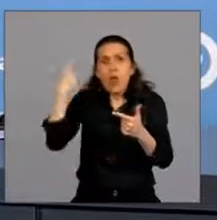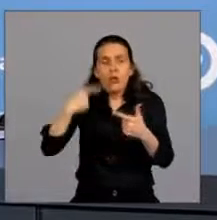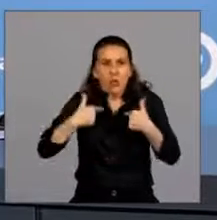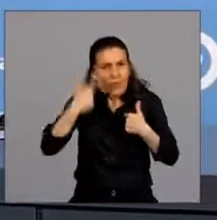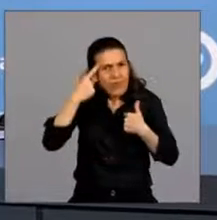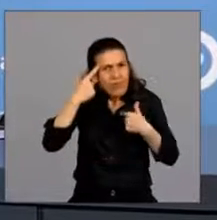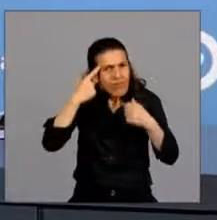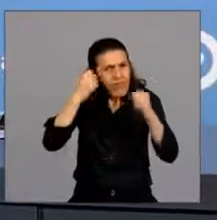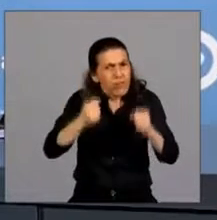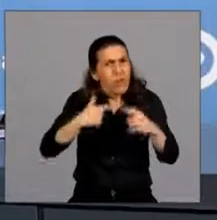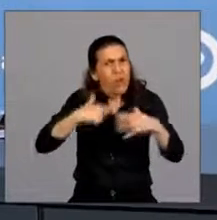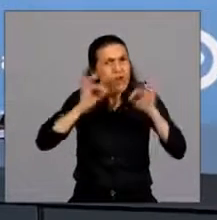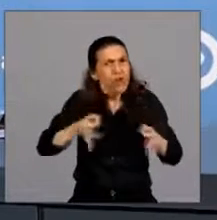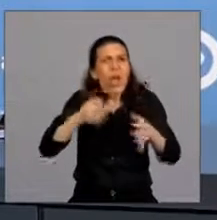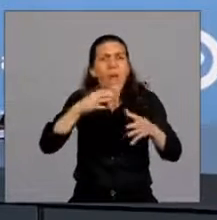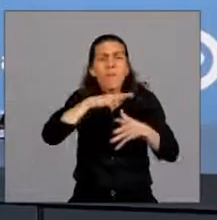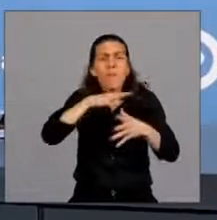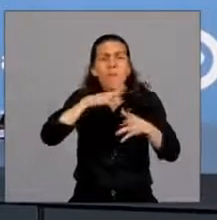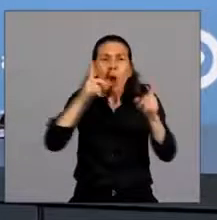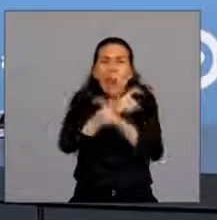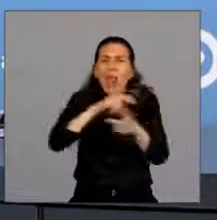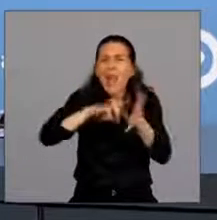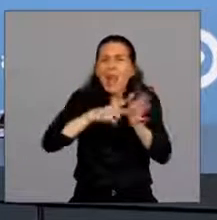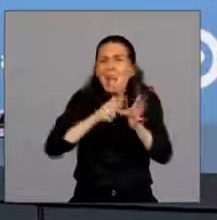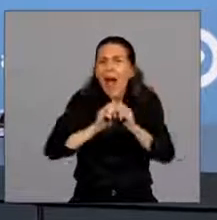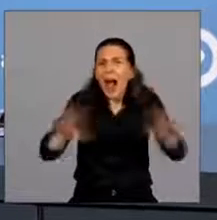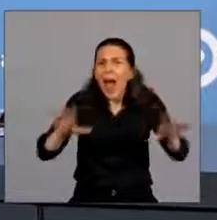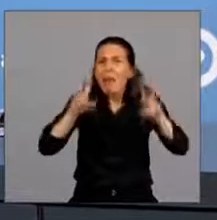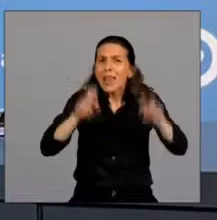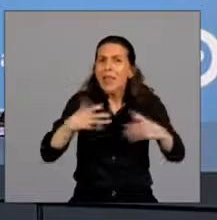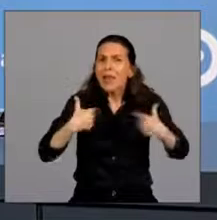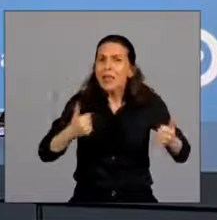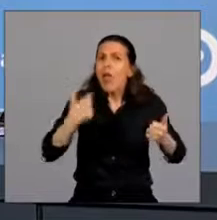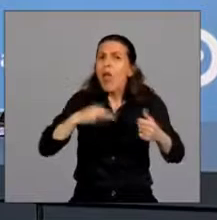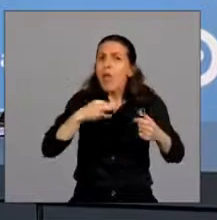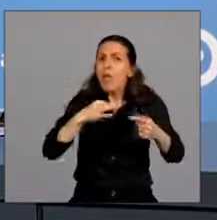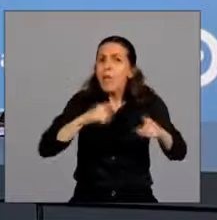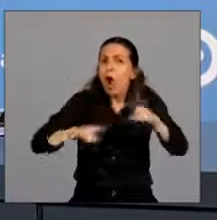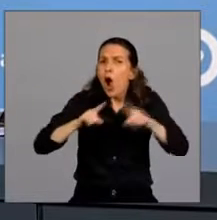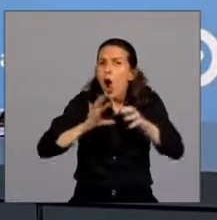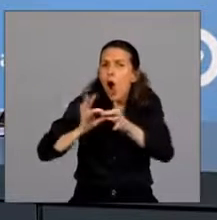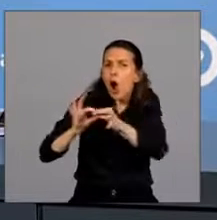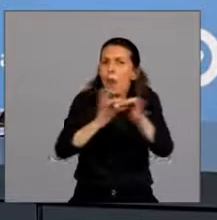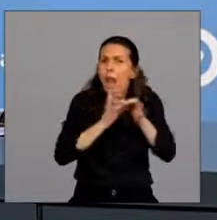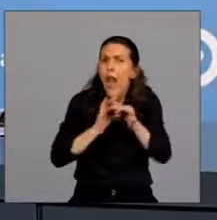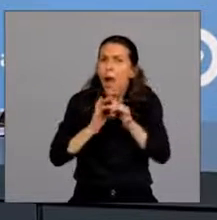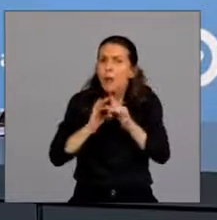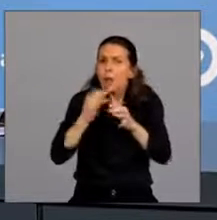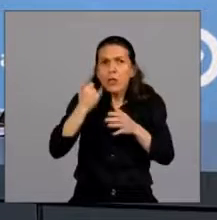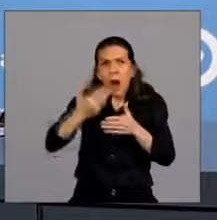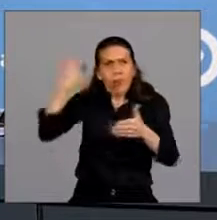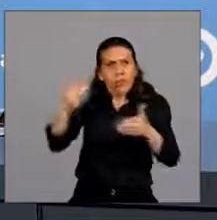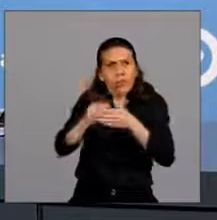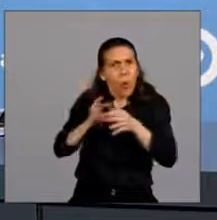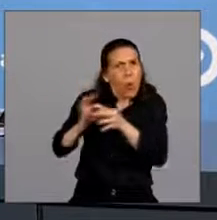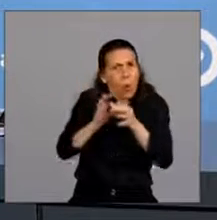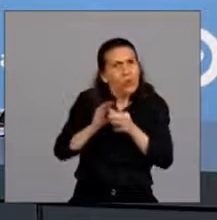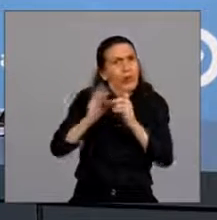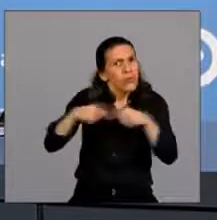que ante una crisis sanitaria como la que estamos viviendo, tenemos que trabajar en forma coordinada, lo estamos haciendo y lo vamos a seguir